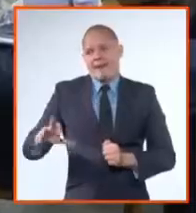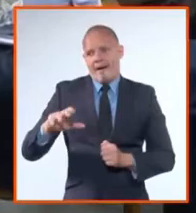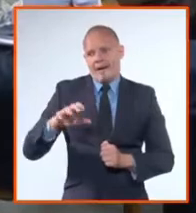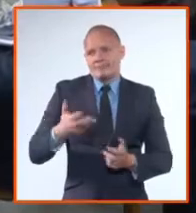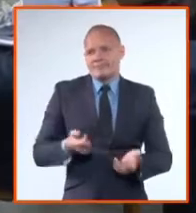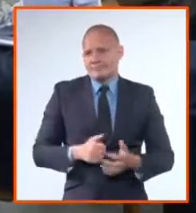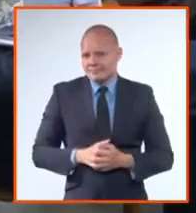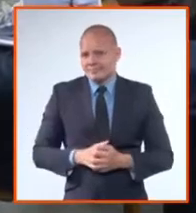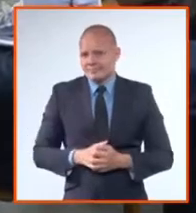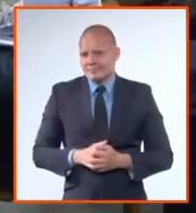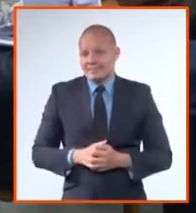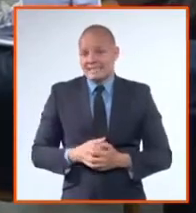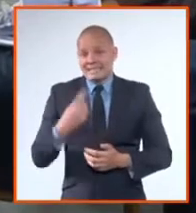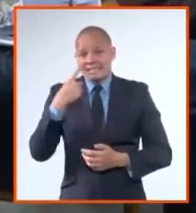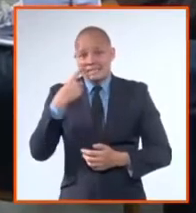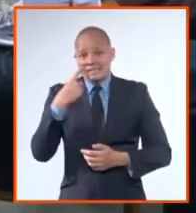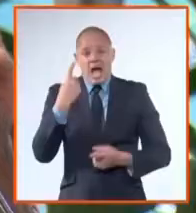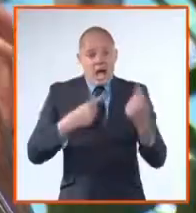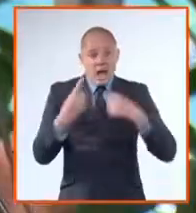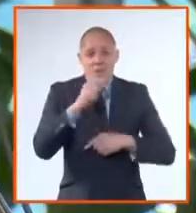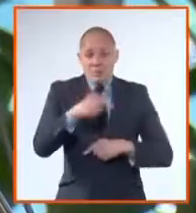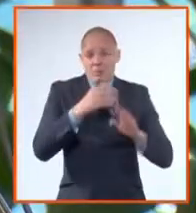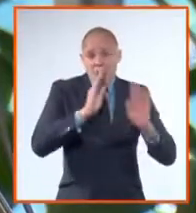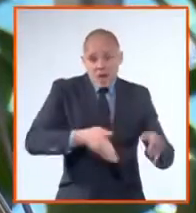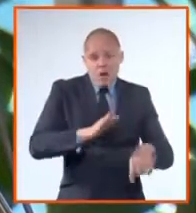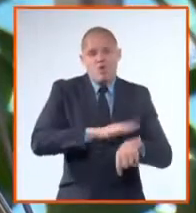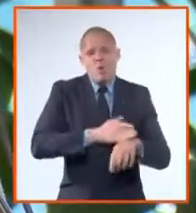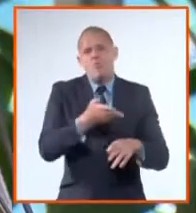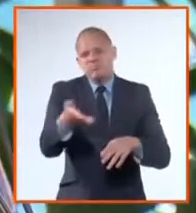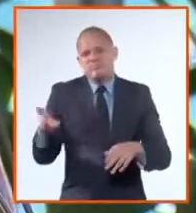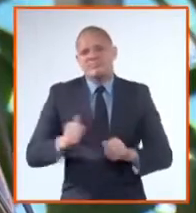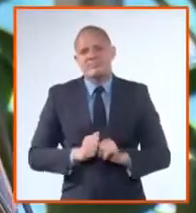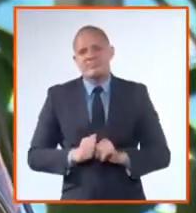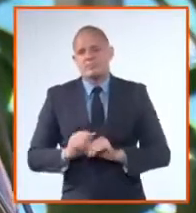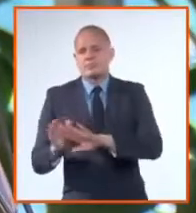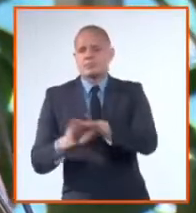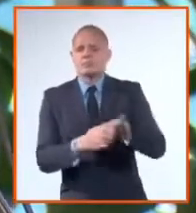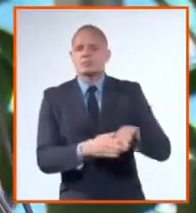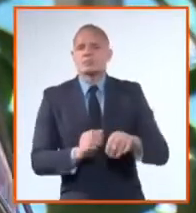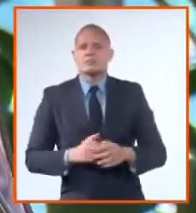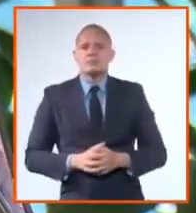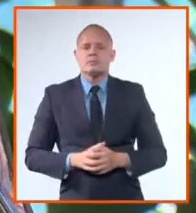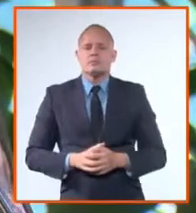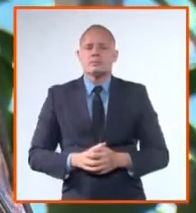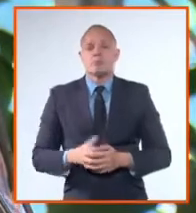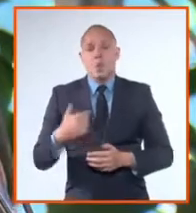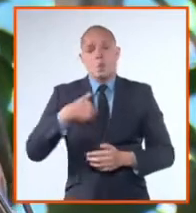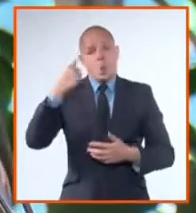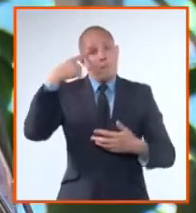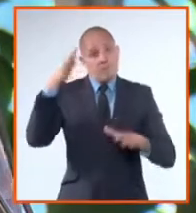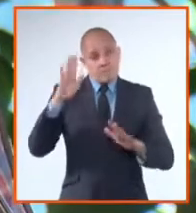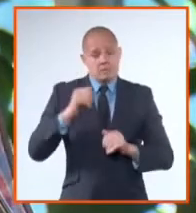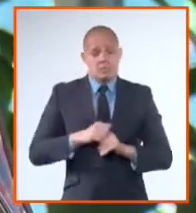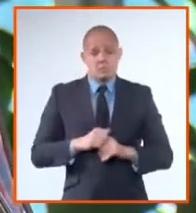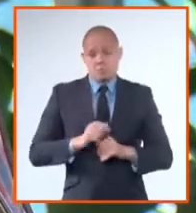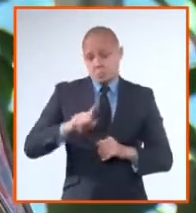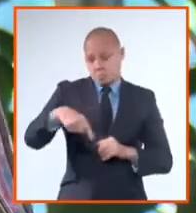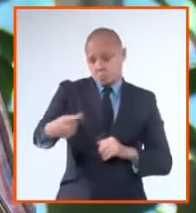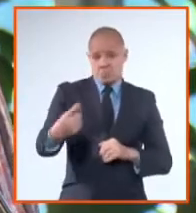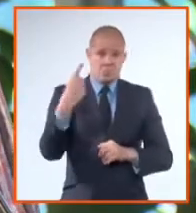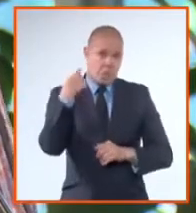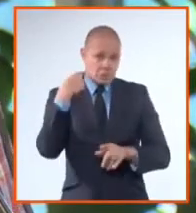han llevado a que un grupo de pacientes no haya tenido una evolución favorable. Entonces, yo lo que sí creo que se impone es en enero, en febrero, en algún momento del año